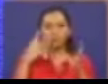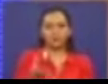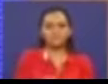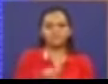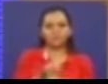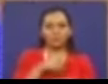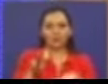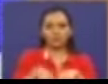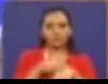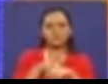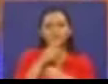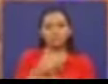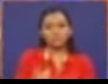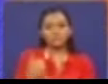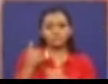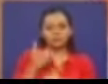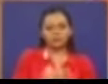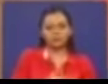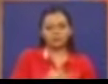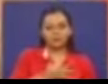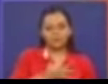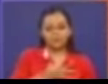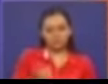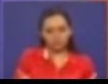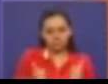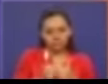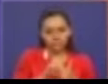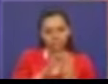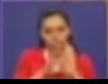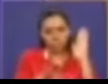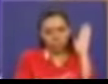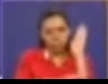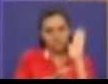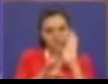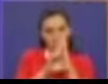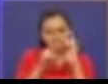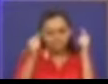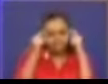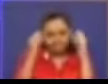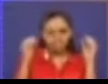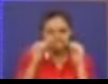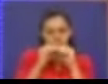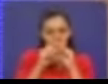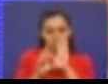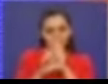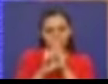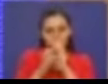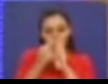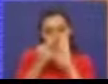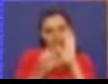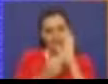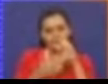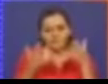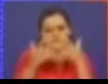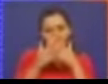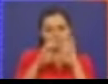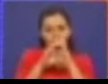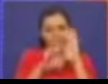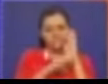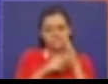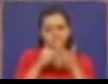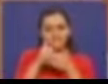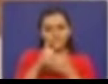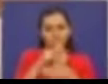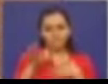mando de civiles, con estricto apego a la Constitución, a la ley, con absoluta legitimidad democrática, en beneficio del